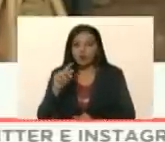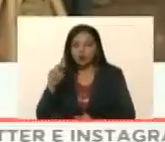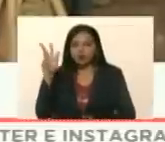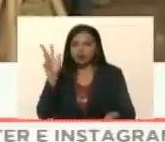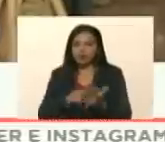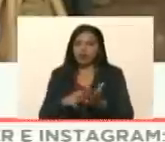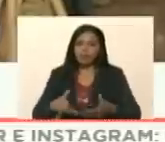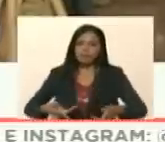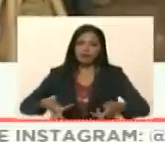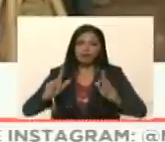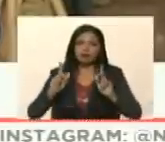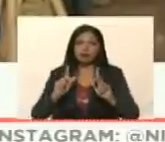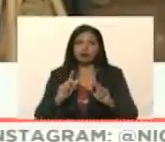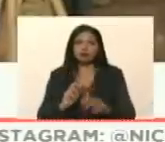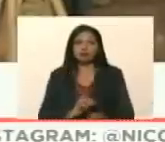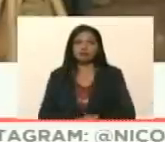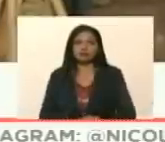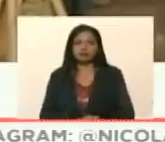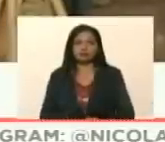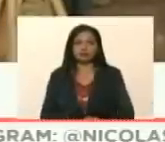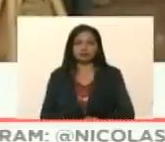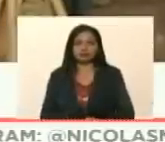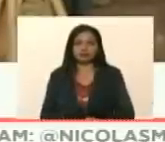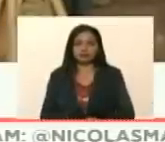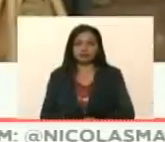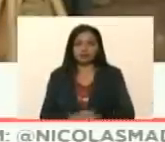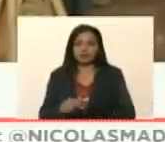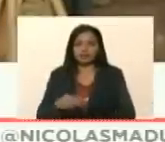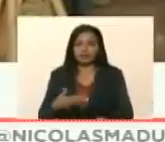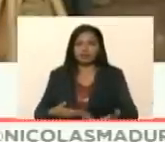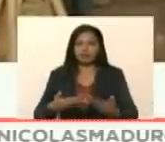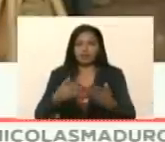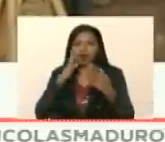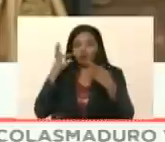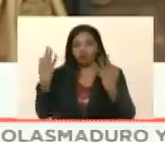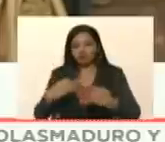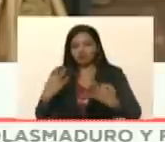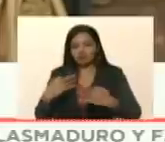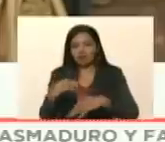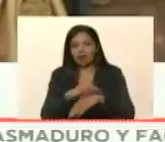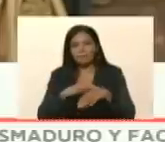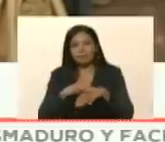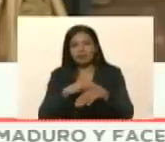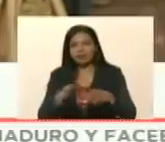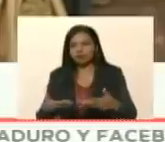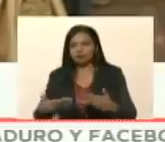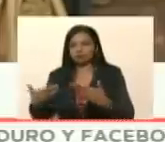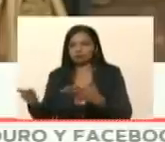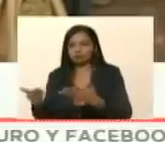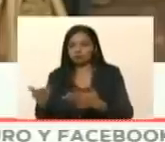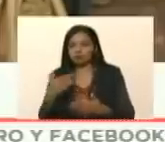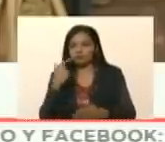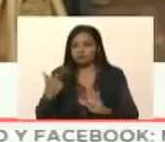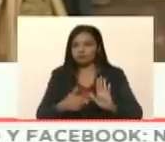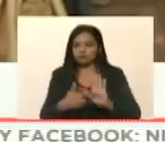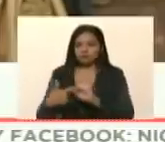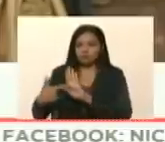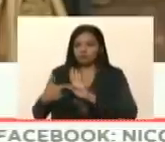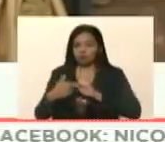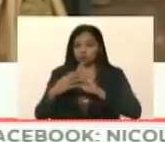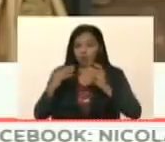Aprobado, pues sí va. Aquí se lo entrego oficialmente. Delante de todos, esta semilla